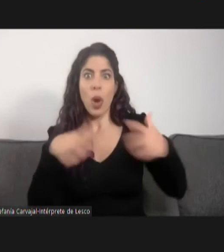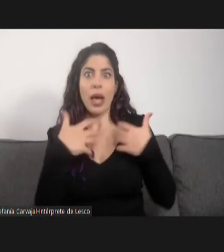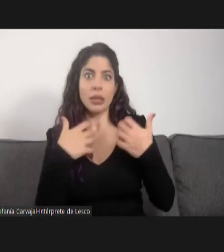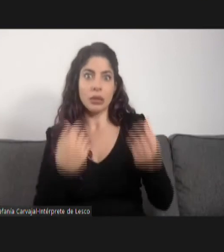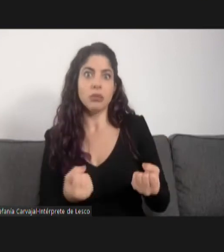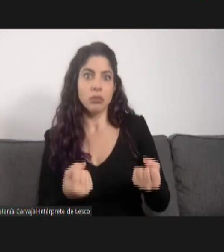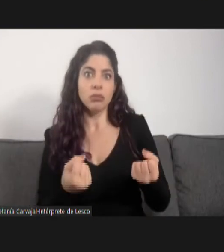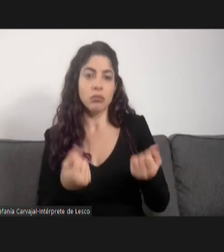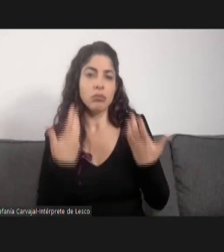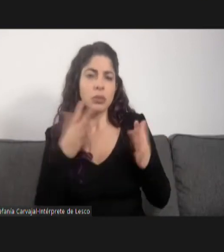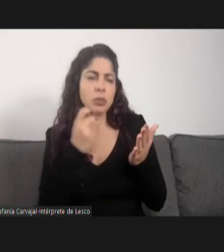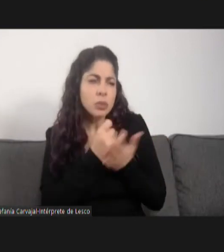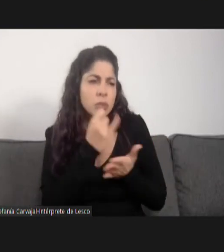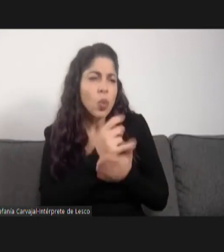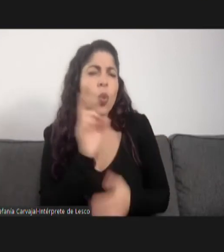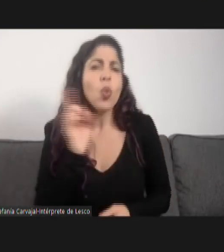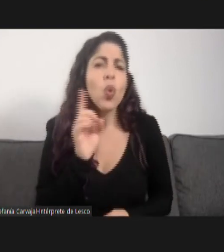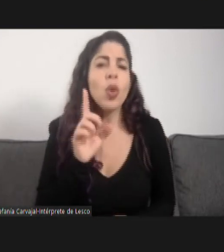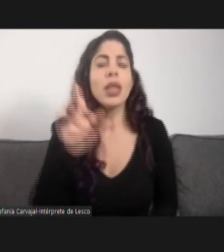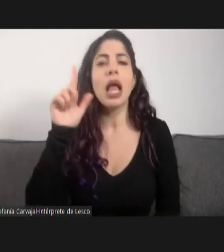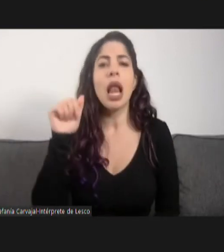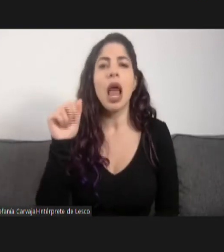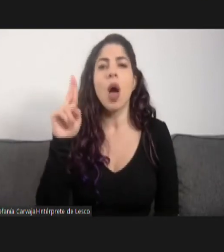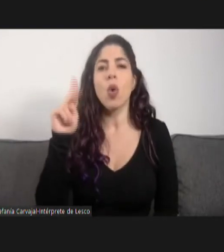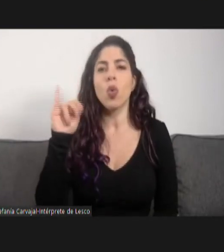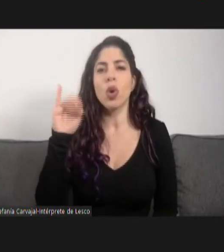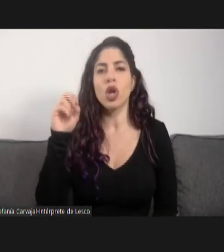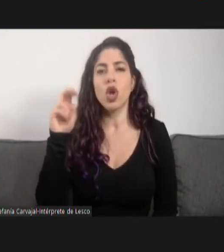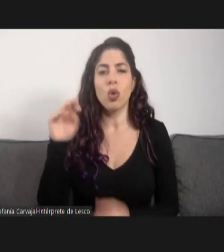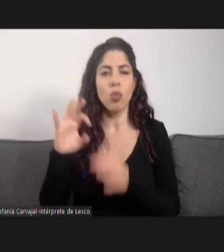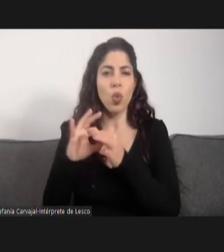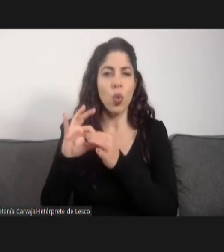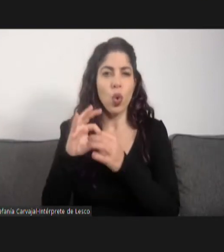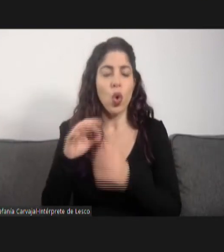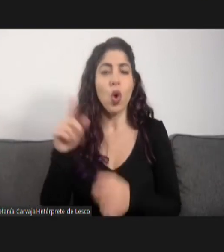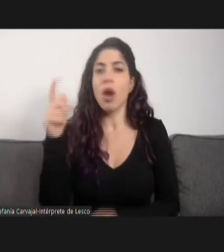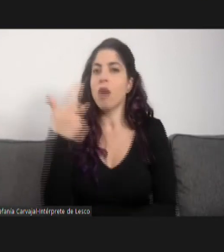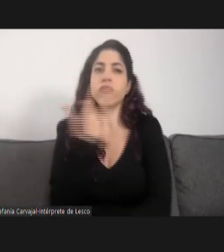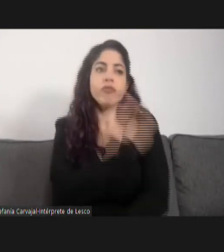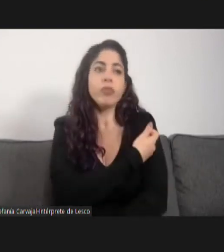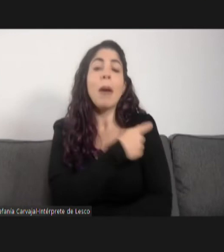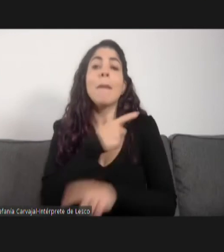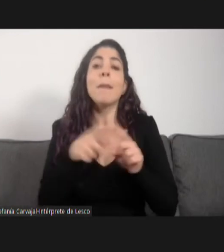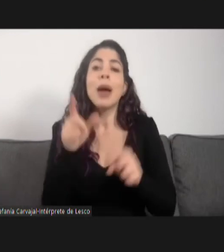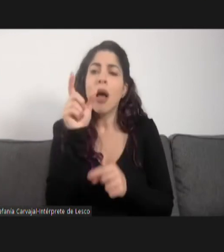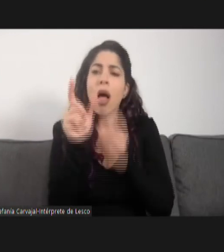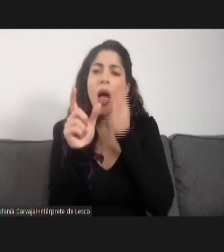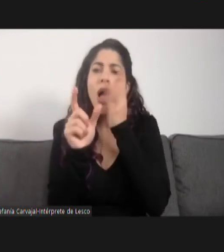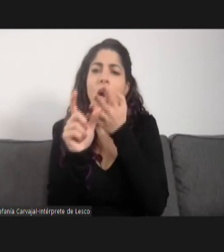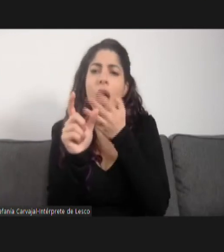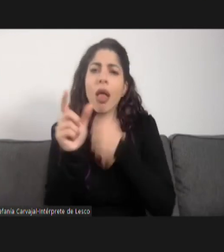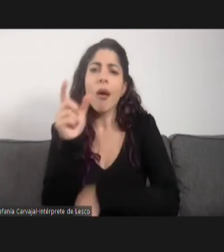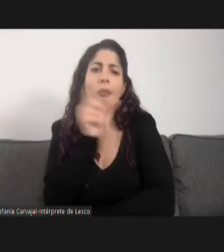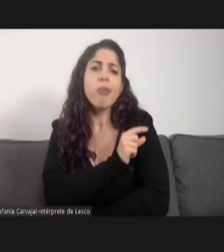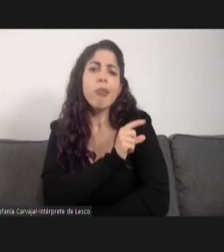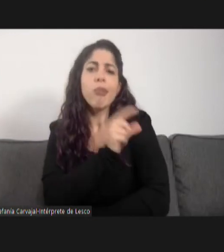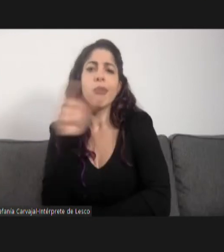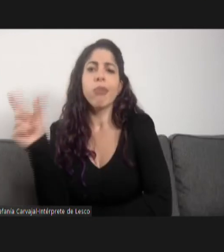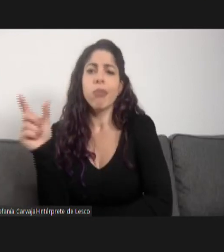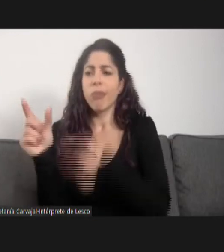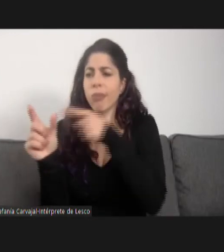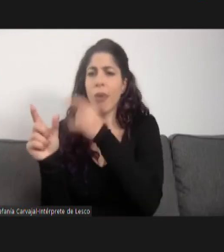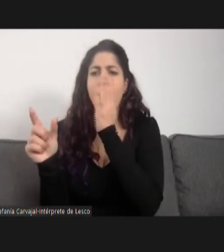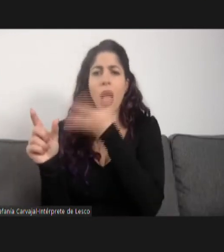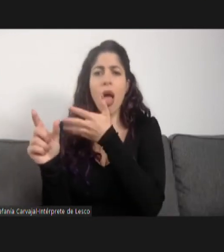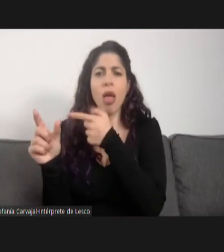se ha averiguado que es el área de salud de la Unión, donde no se le inyecta el líquido al adulto mayor. Esto